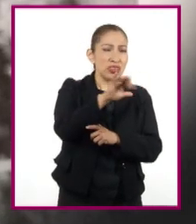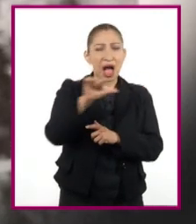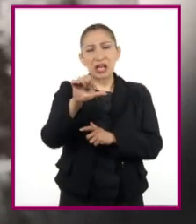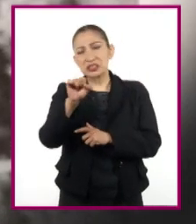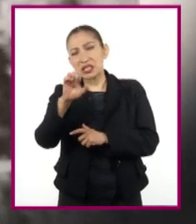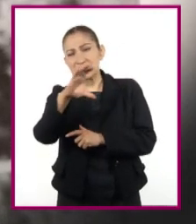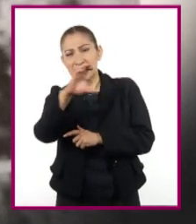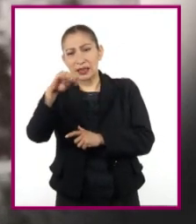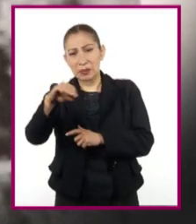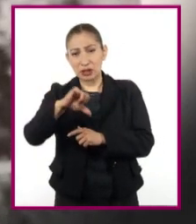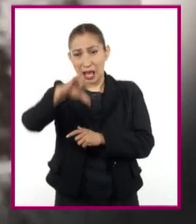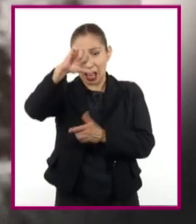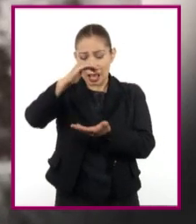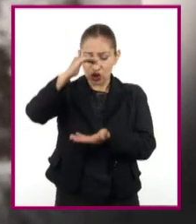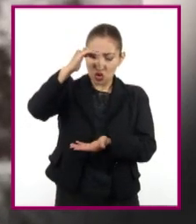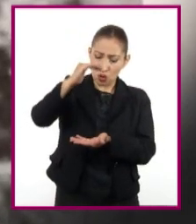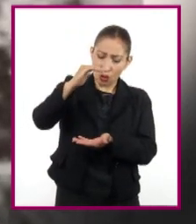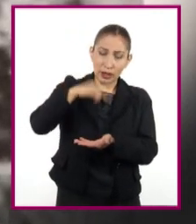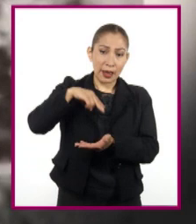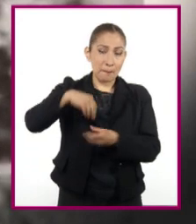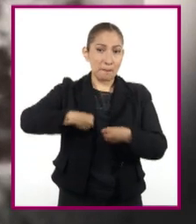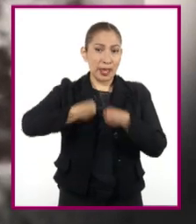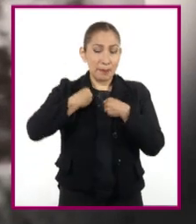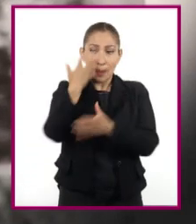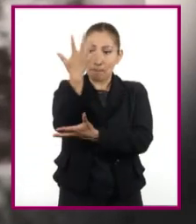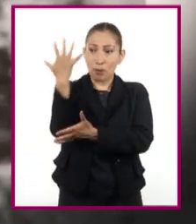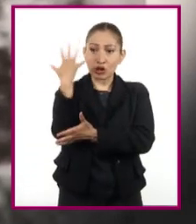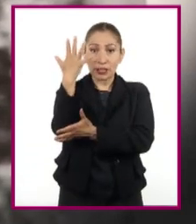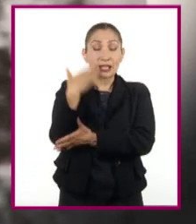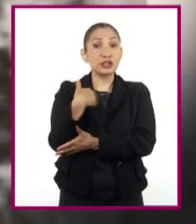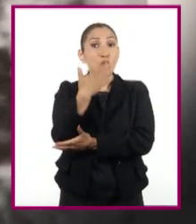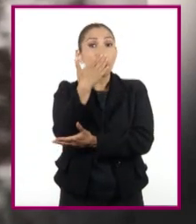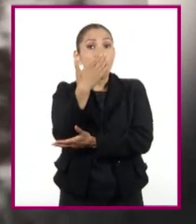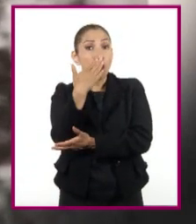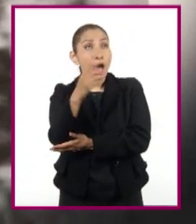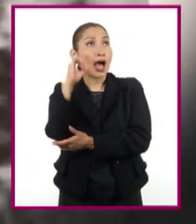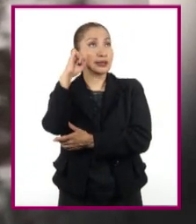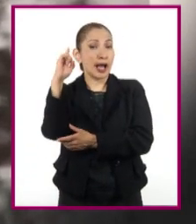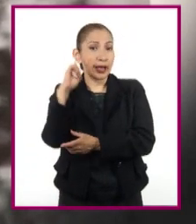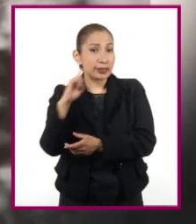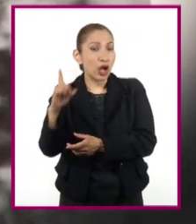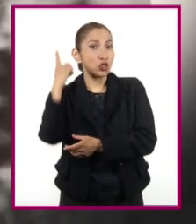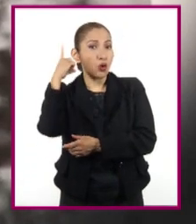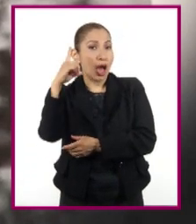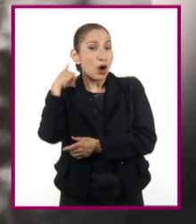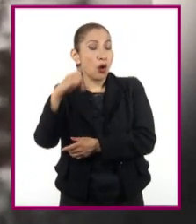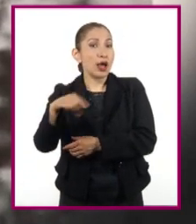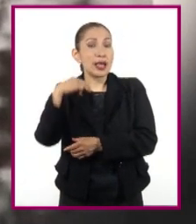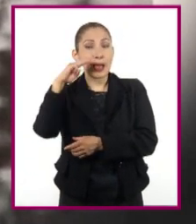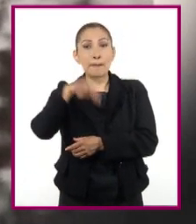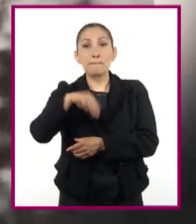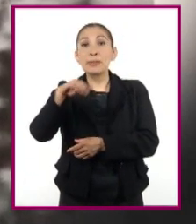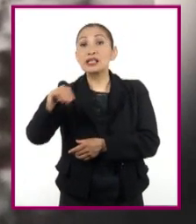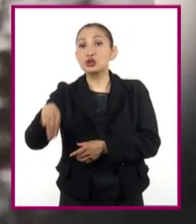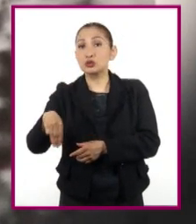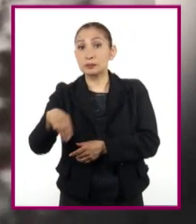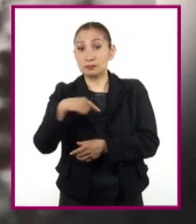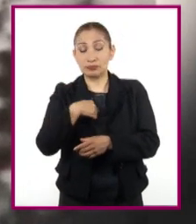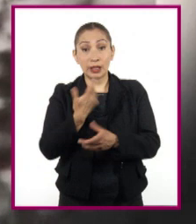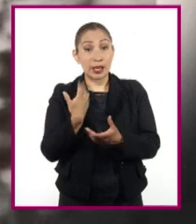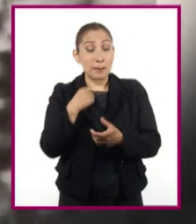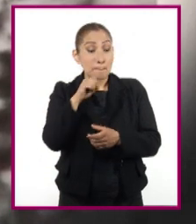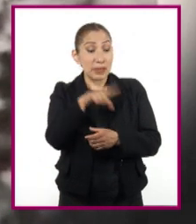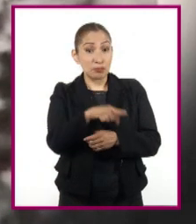60 centímetros de altura que habitaba los bosques de las sierras de Sonora, Zacatecas, Durango y Michoacán.